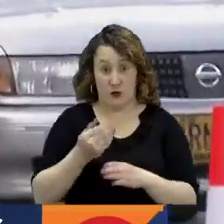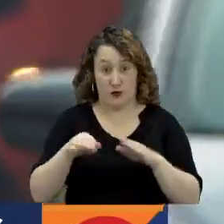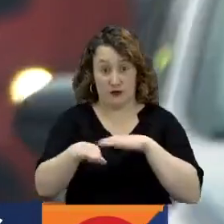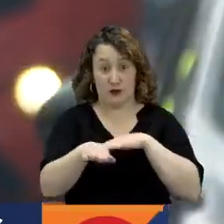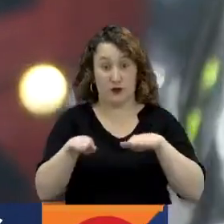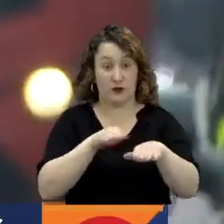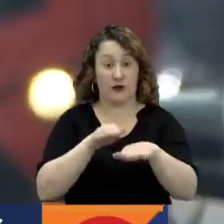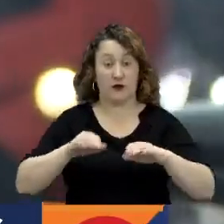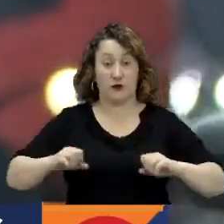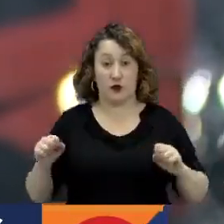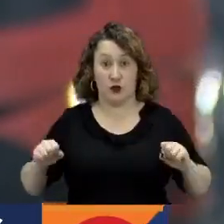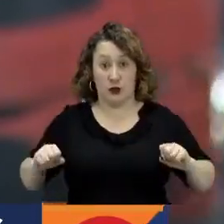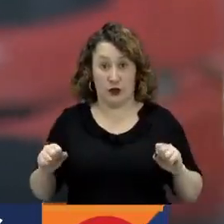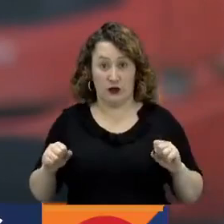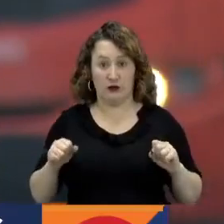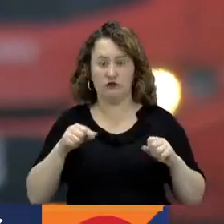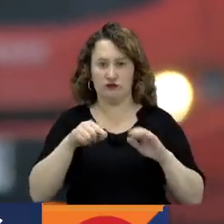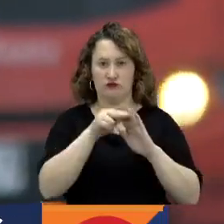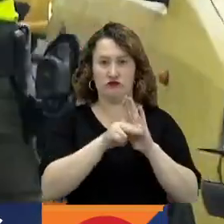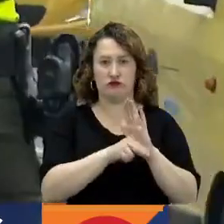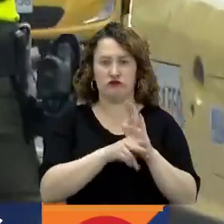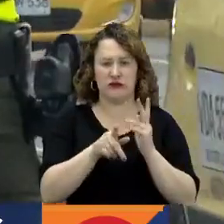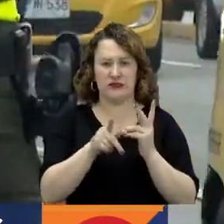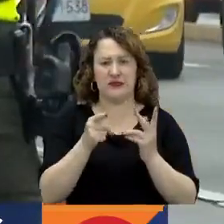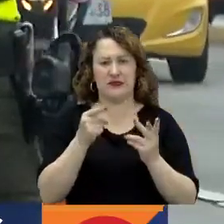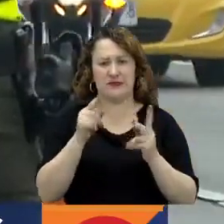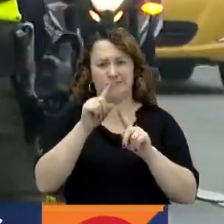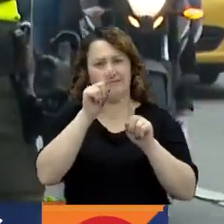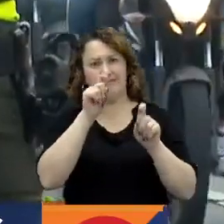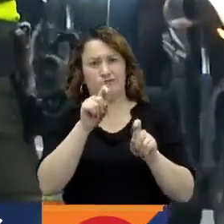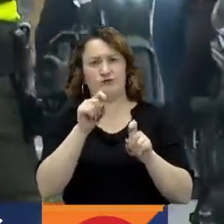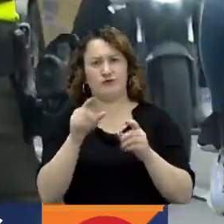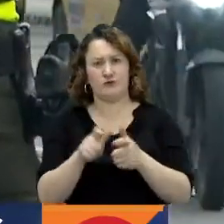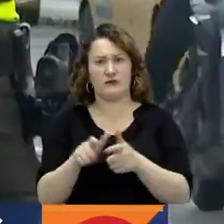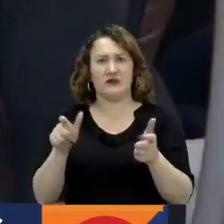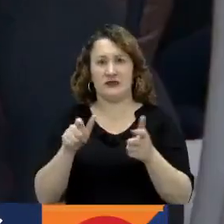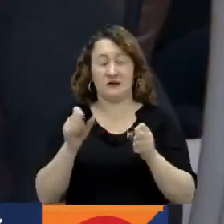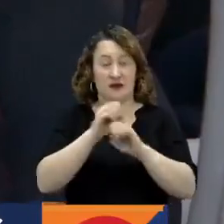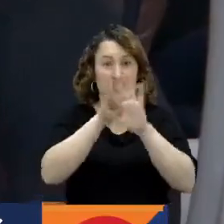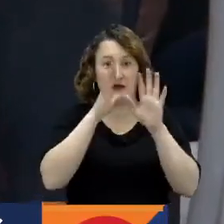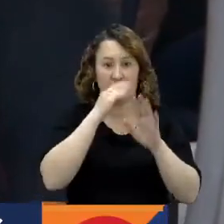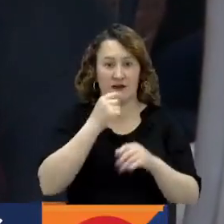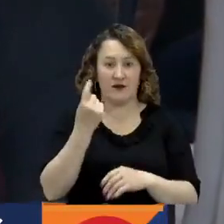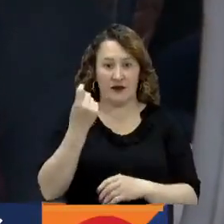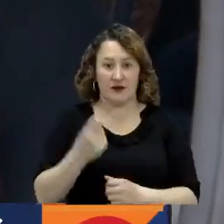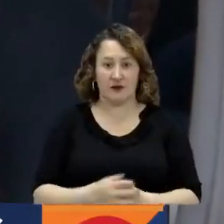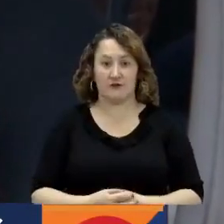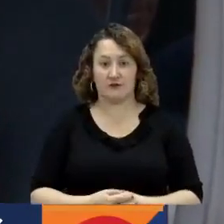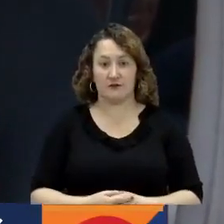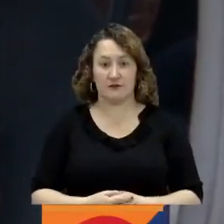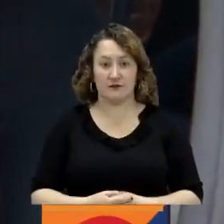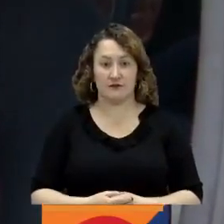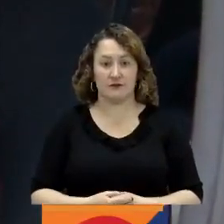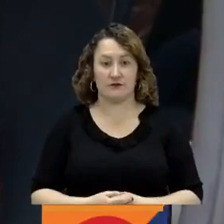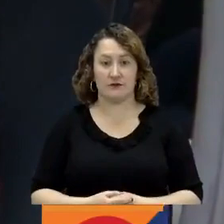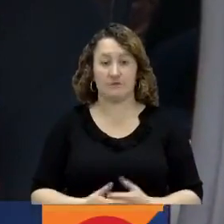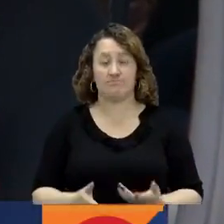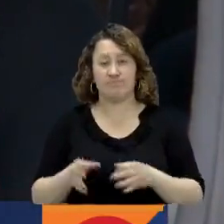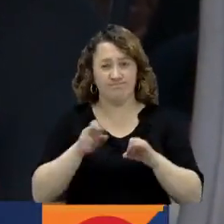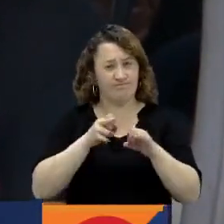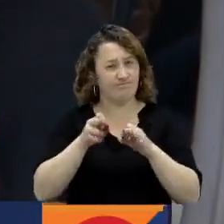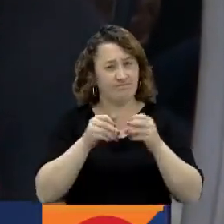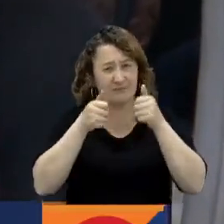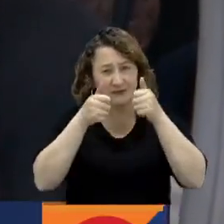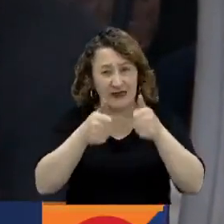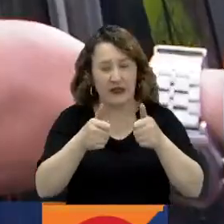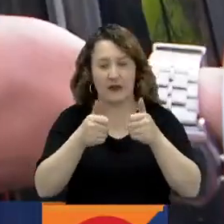pico y placa en Bogotá, una medida que ha sido cuestionada por muchos por falta de claridad. No han explicado muy bien cómo es que se maneja este tema